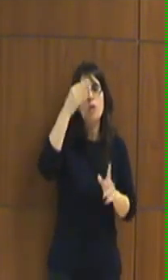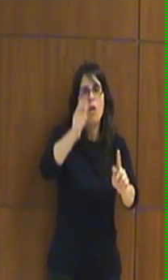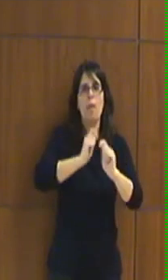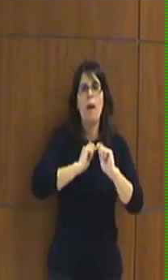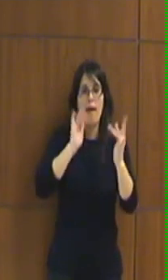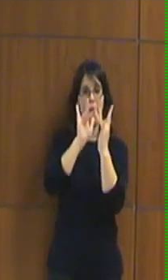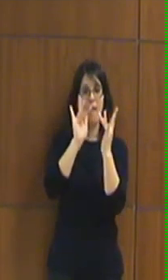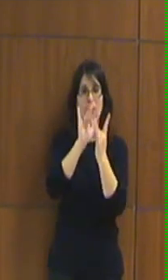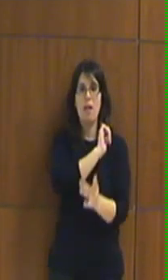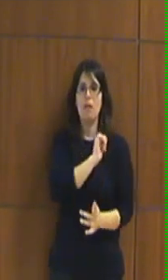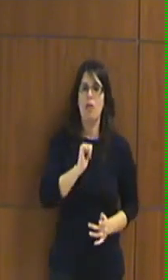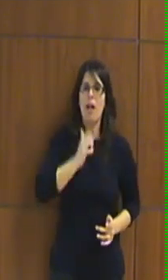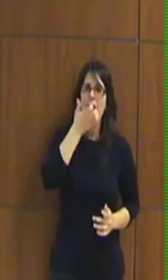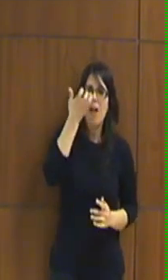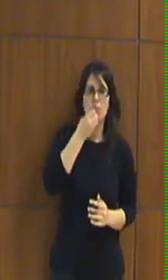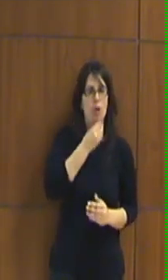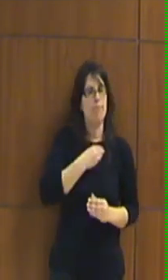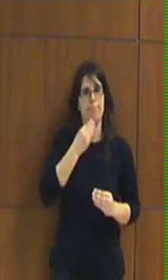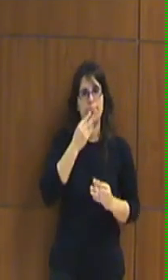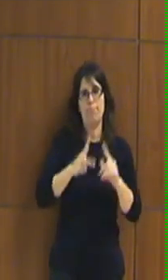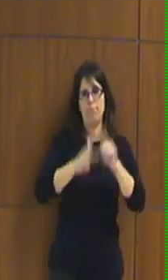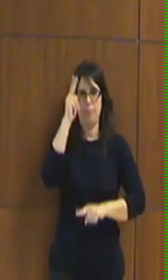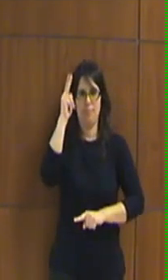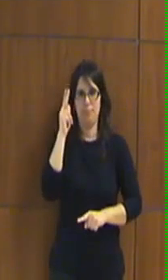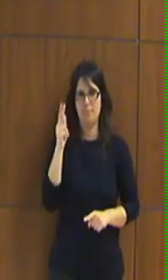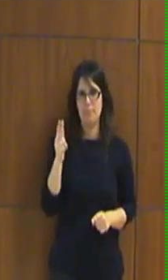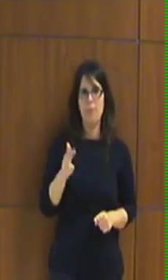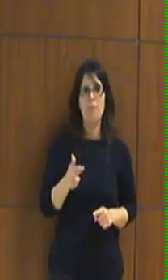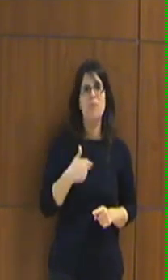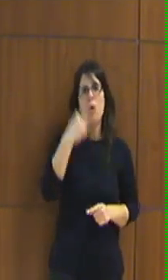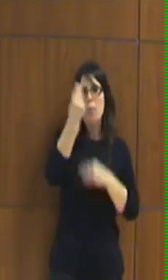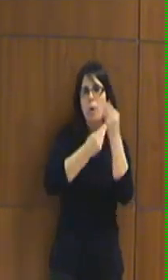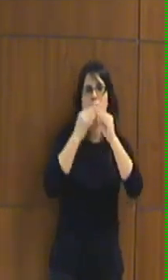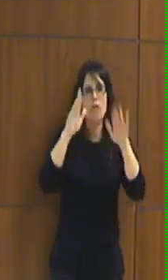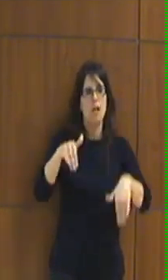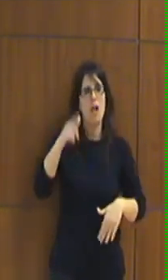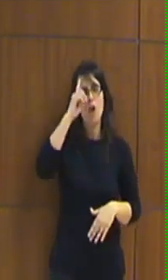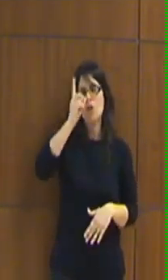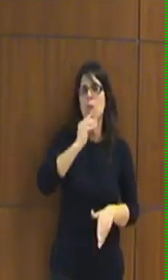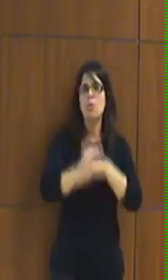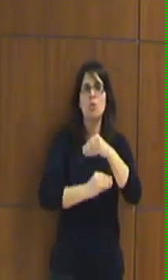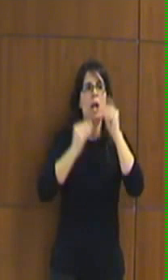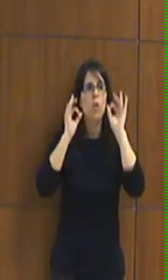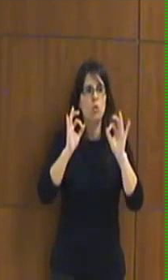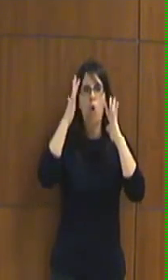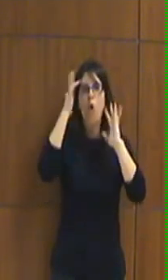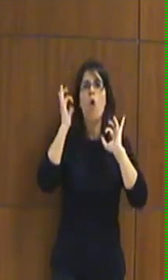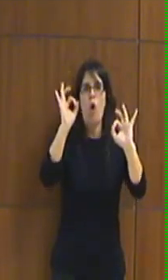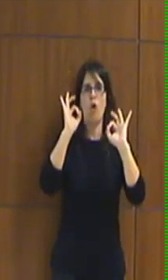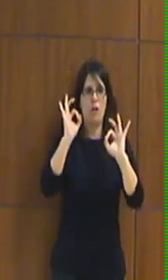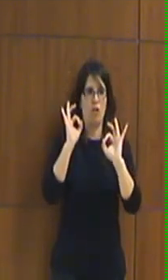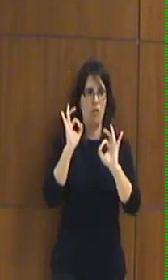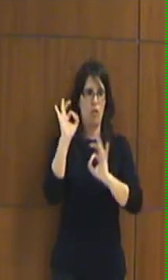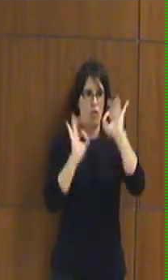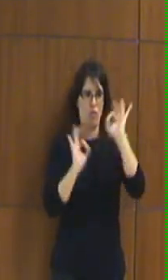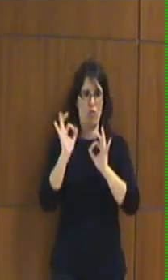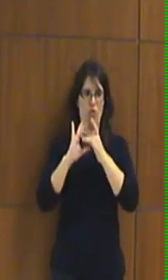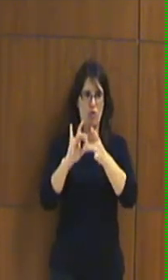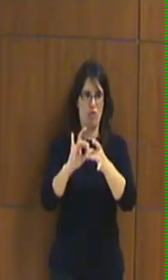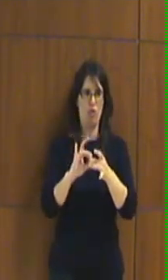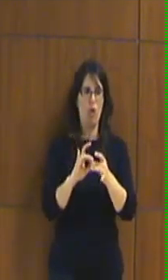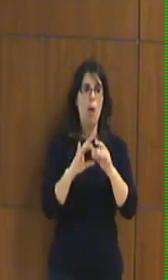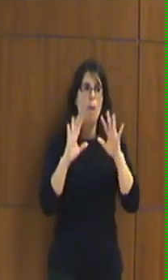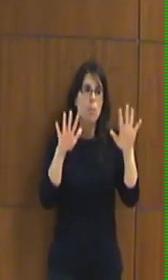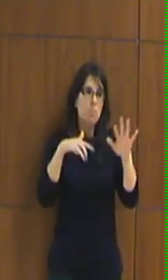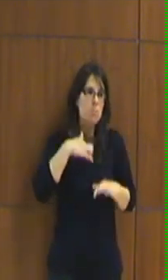que no sabemos hacer uso de eso, todo o nada. No sé, una cultura que hay que asimilarla, ¿verdad?